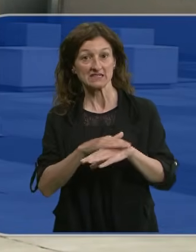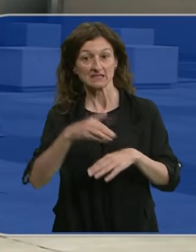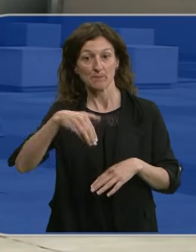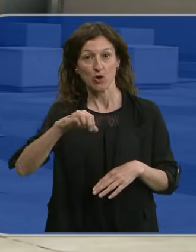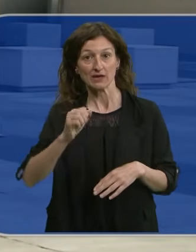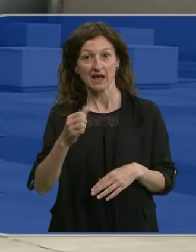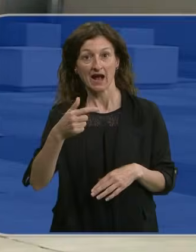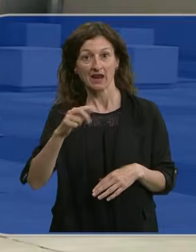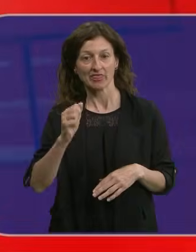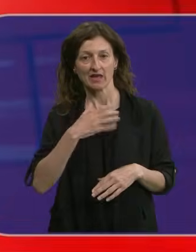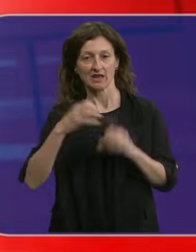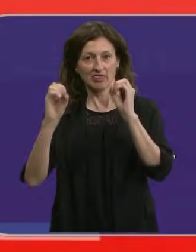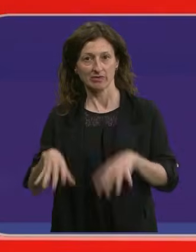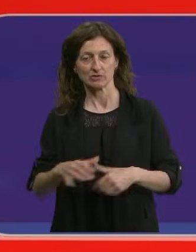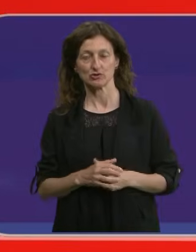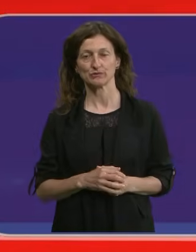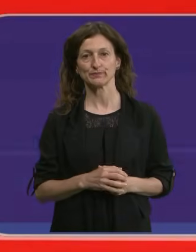Mónica García.